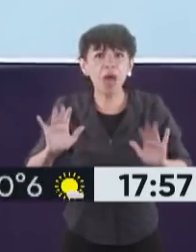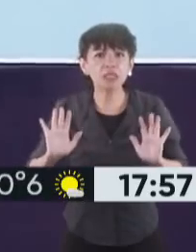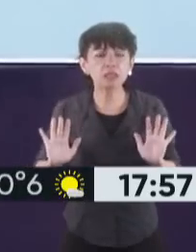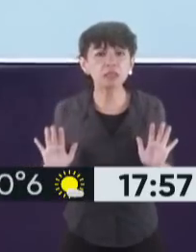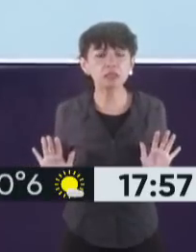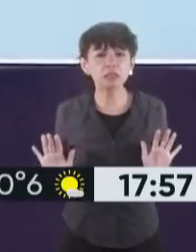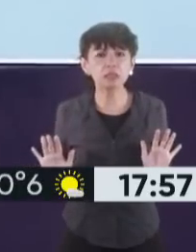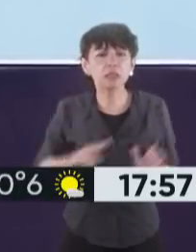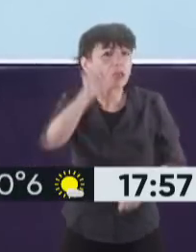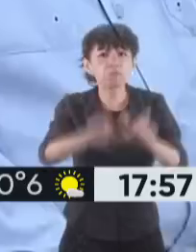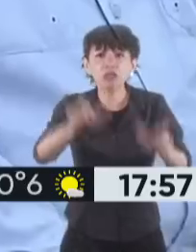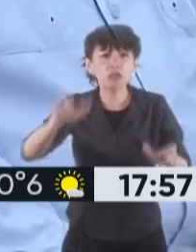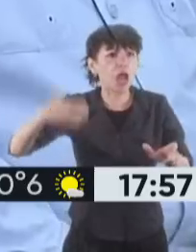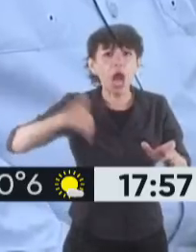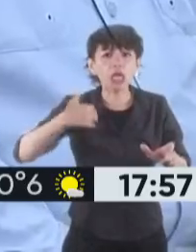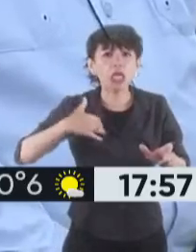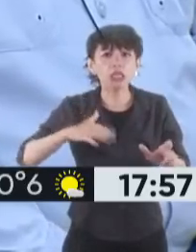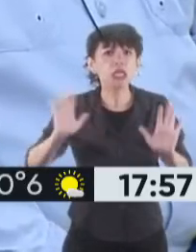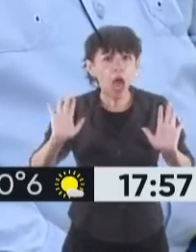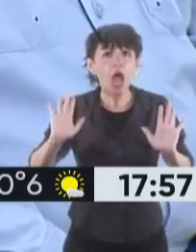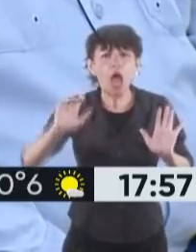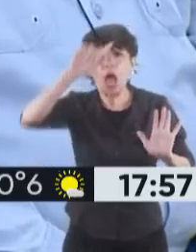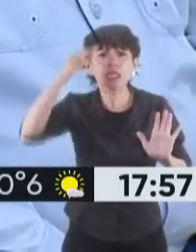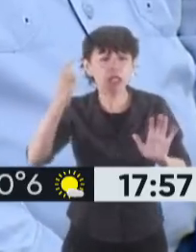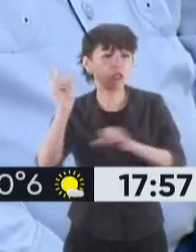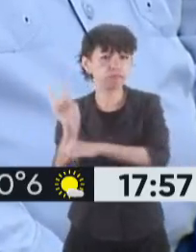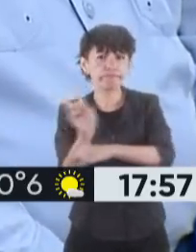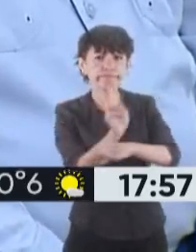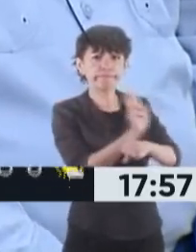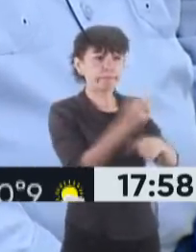No le faltó a ningún argentino la asistencia que el Estado tenía que darle.